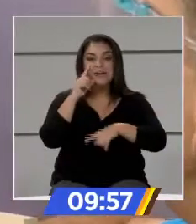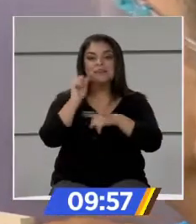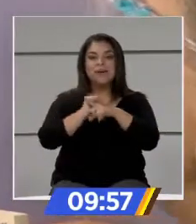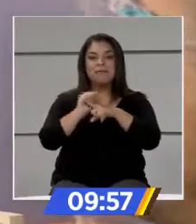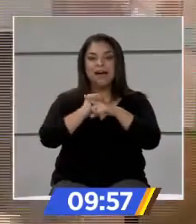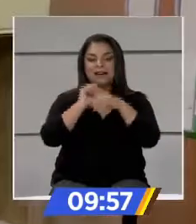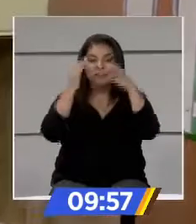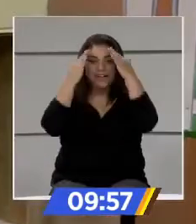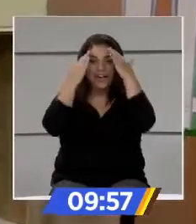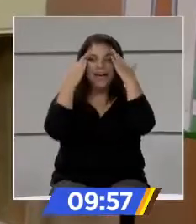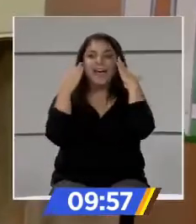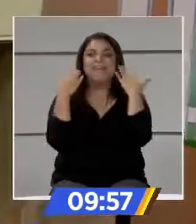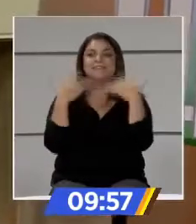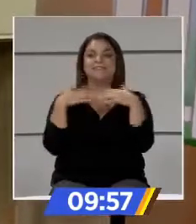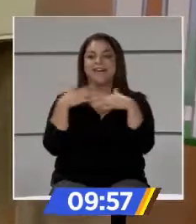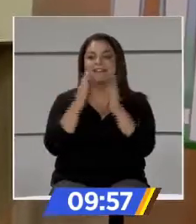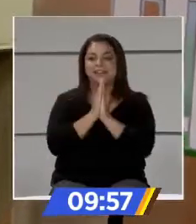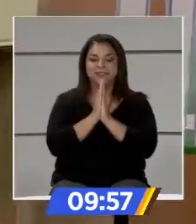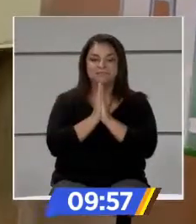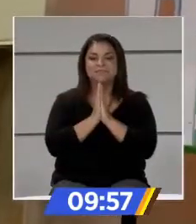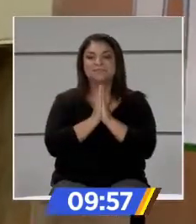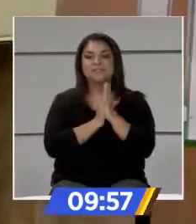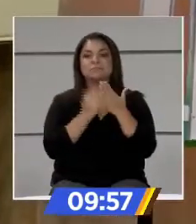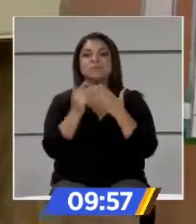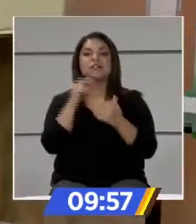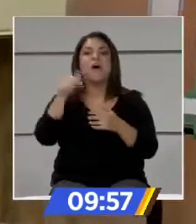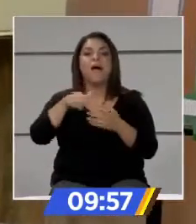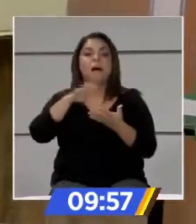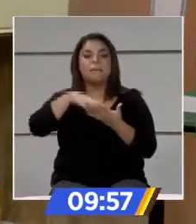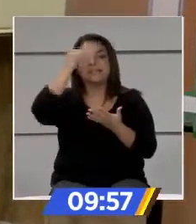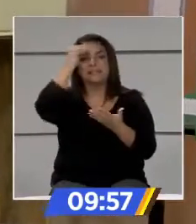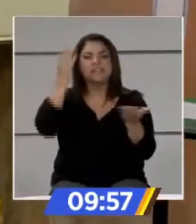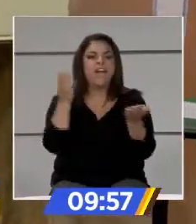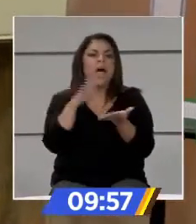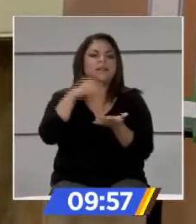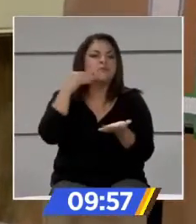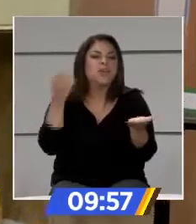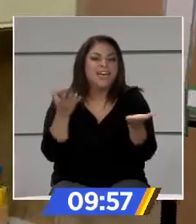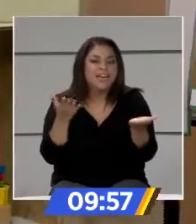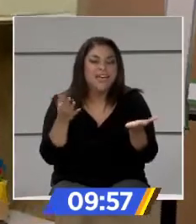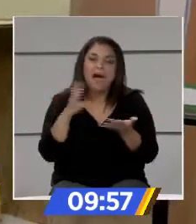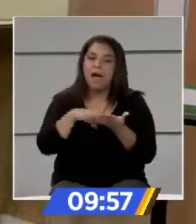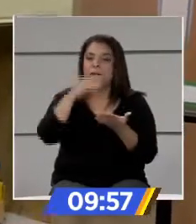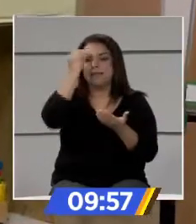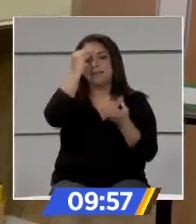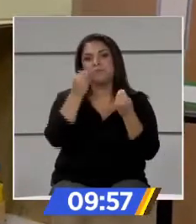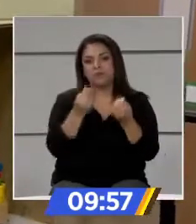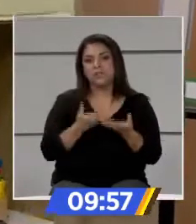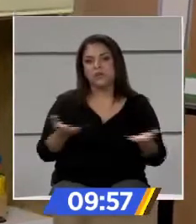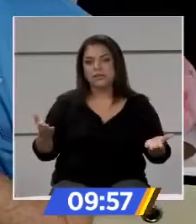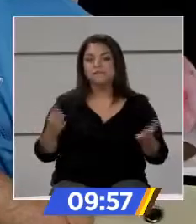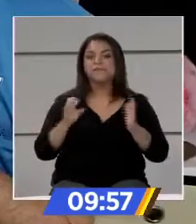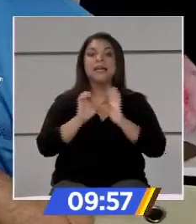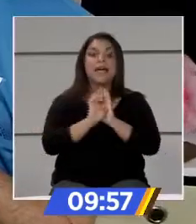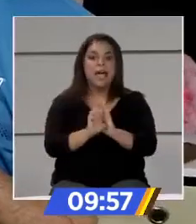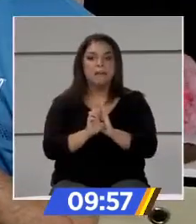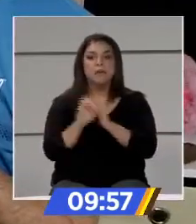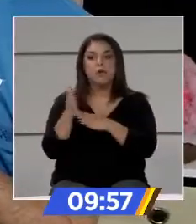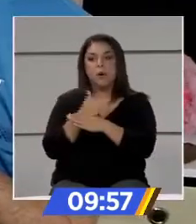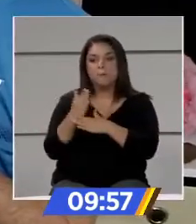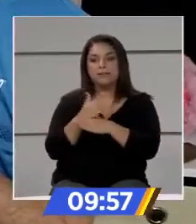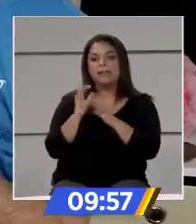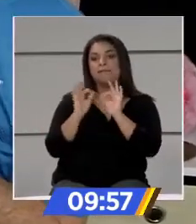Vea, Gustavo estaba presente sobre lo que aprendimos hoy. ¿Qué aprendimos hoy? Hoy aprendimos muchísimas cosas, como por ejemplo, compartir